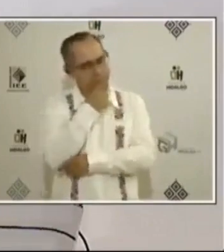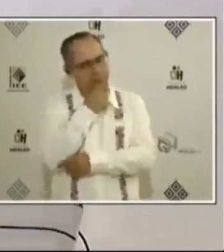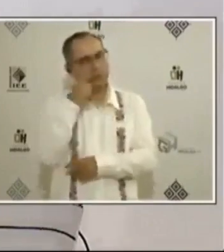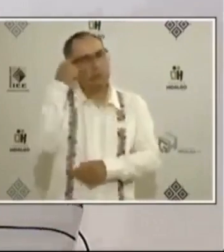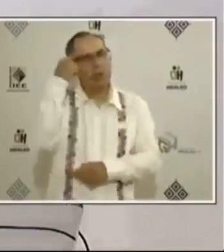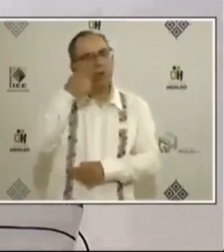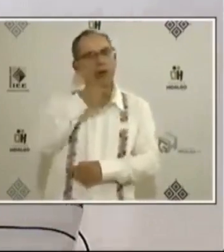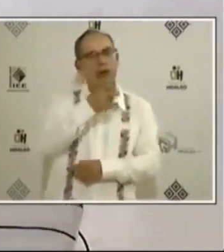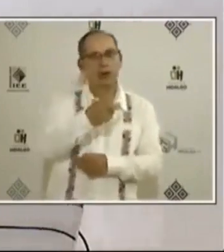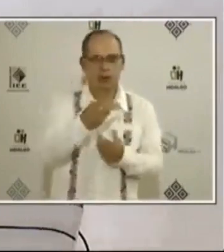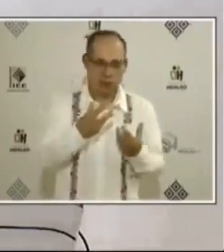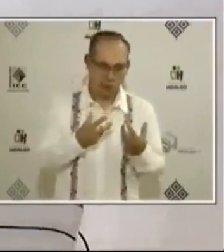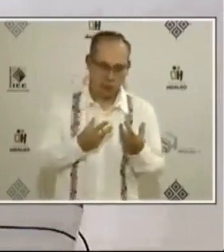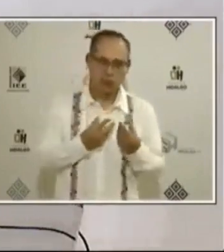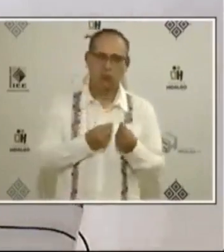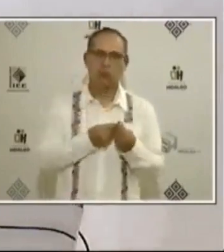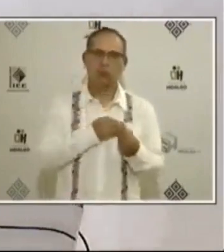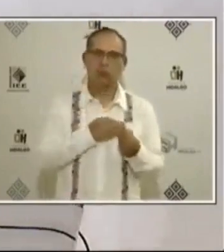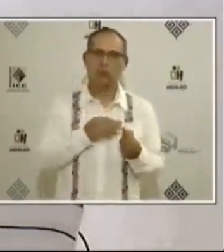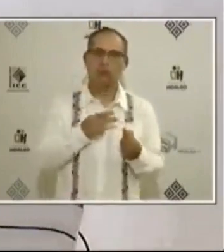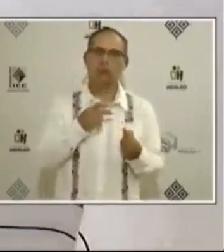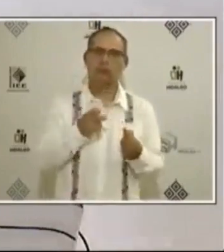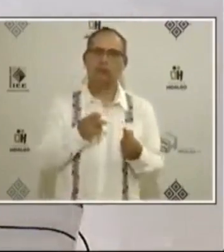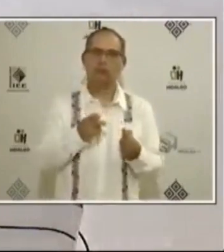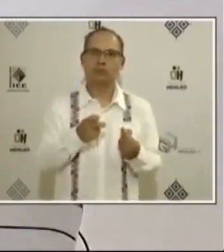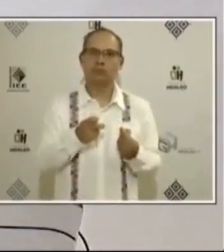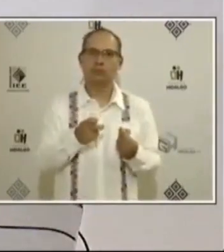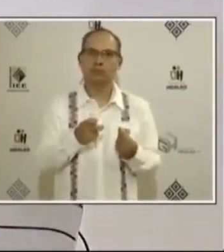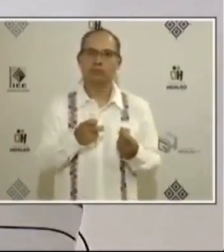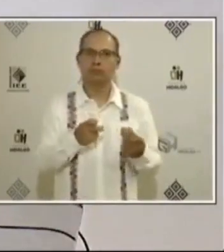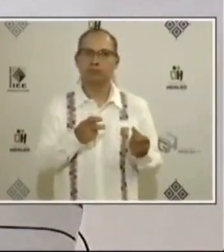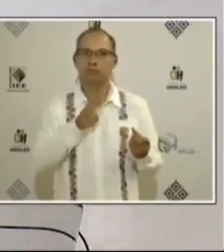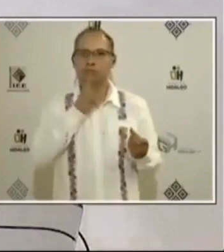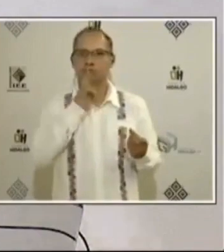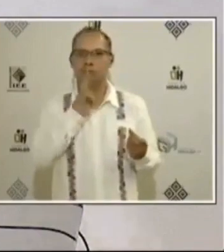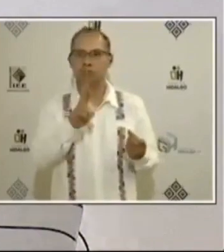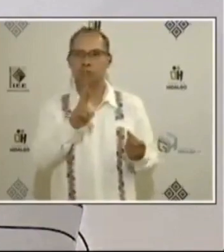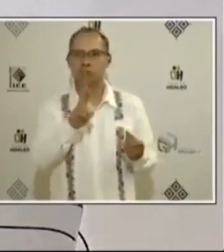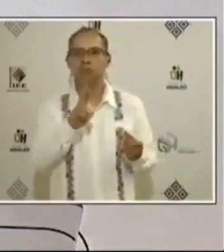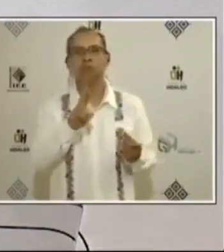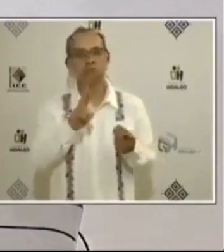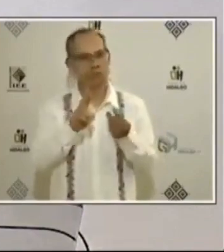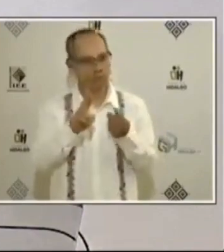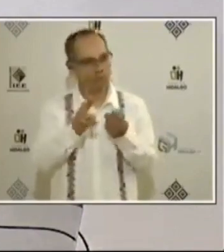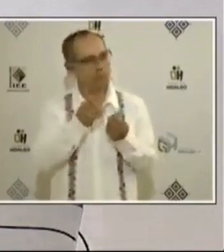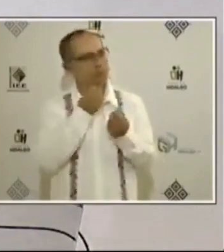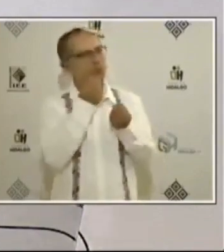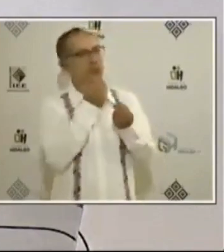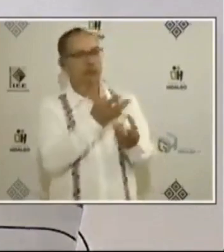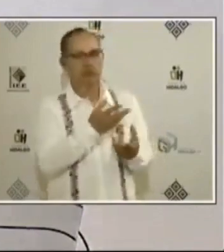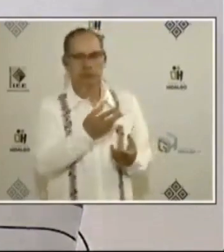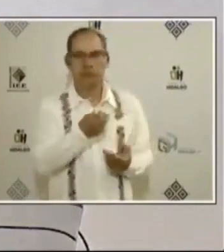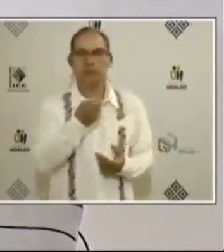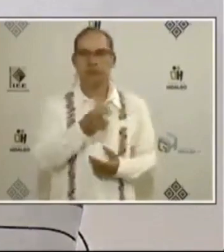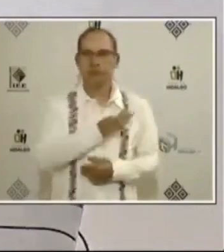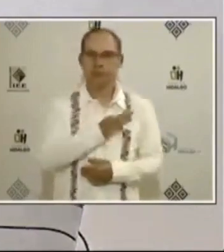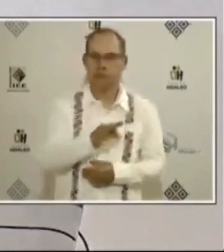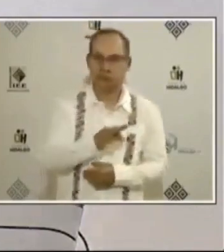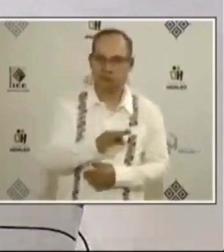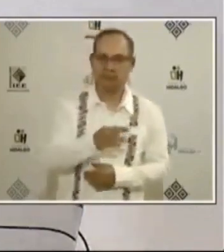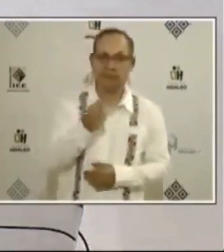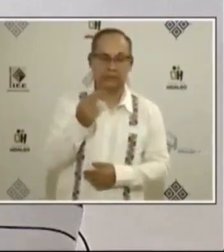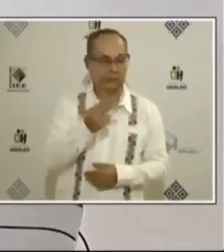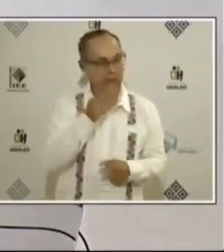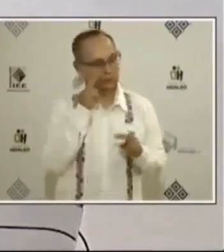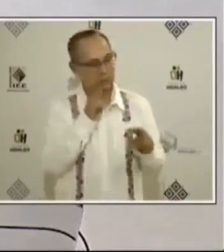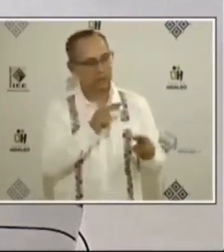juntos teniendo las respuestas que las personas quieren, que las personas necesitan, con pasión, con emoción,